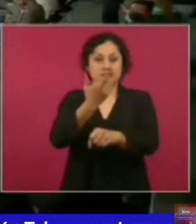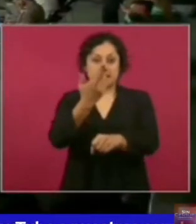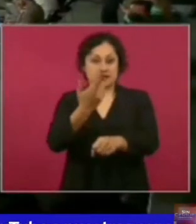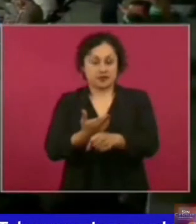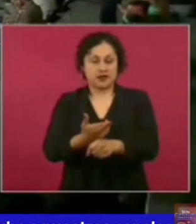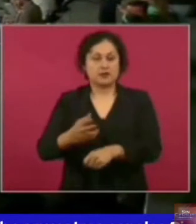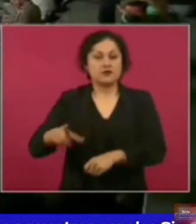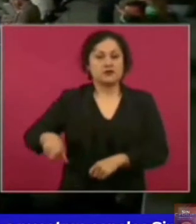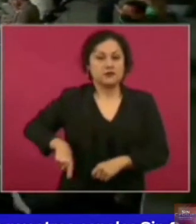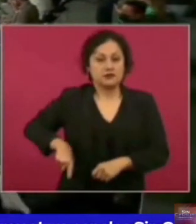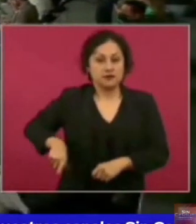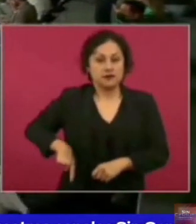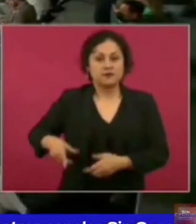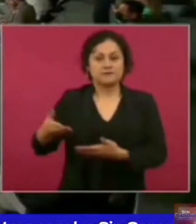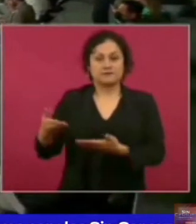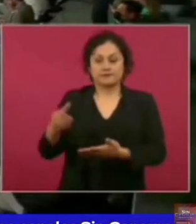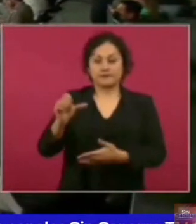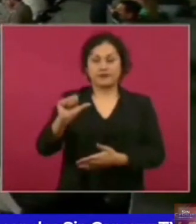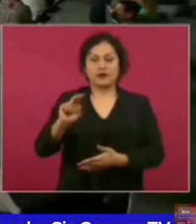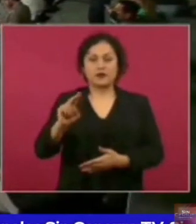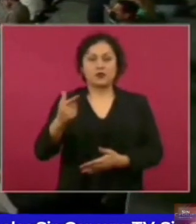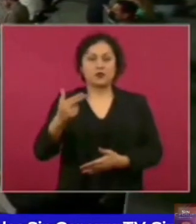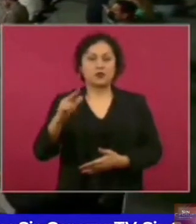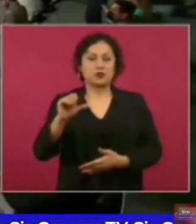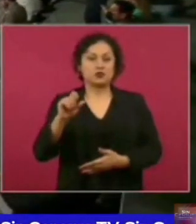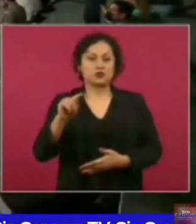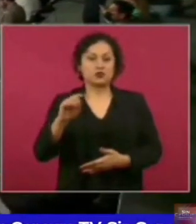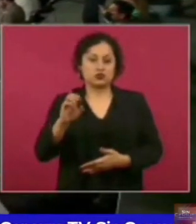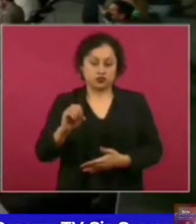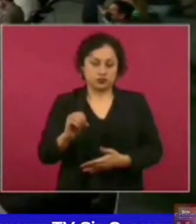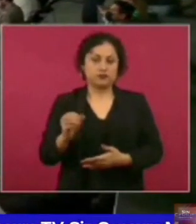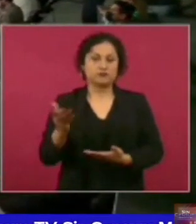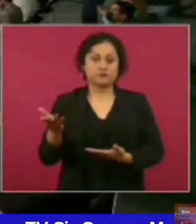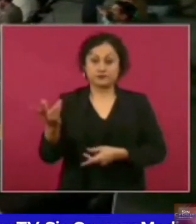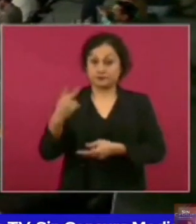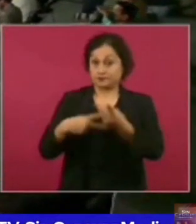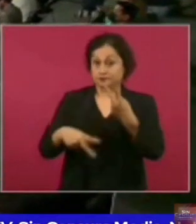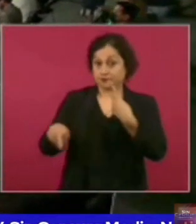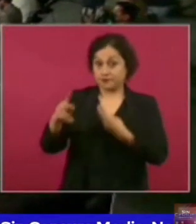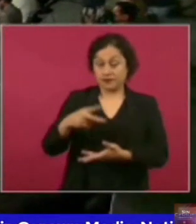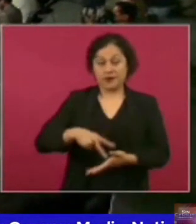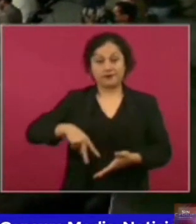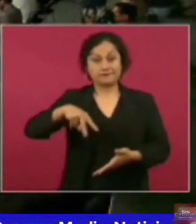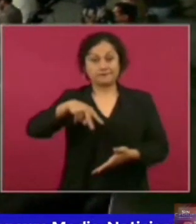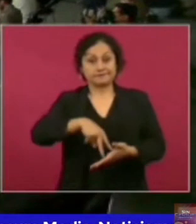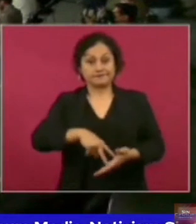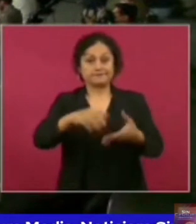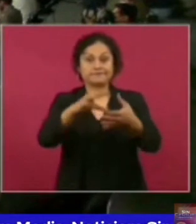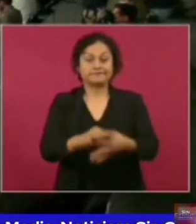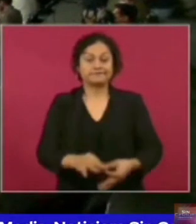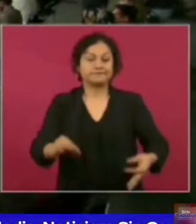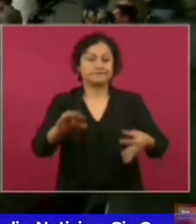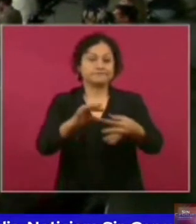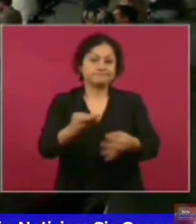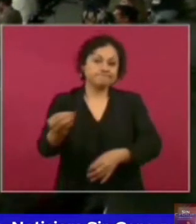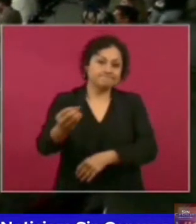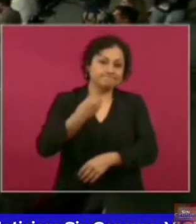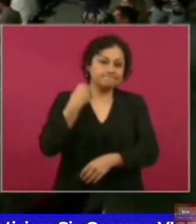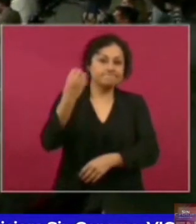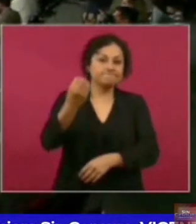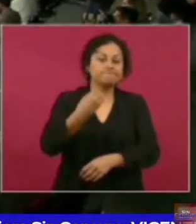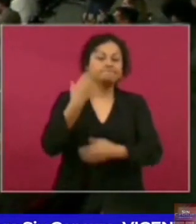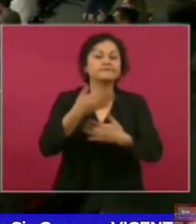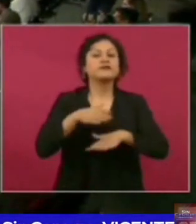electoral para enfrentar al gobierno. Aseguró que no hay alguna afectación a los procesos electorales con ese plan B a